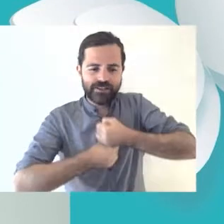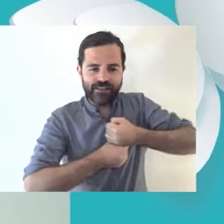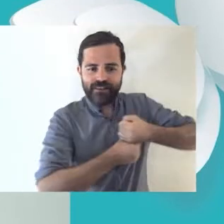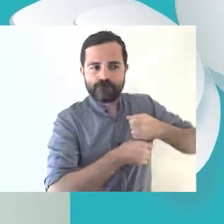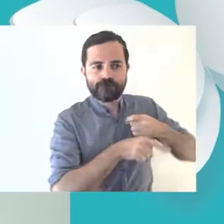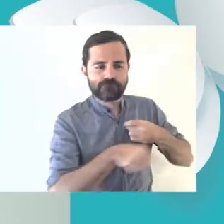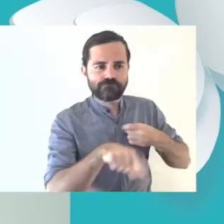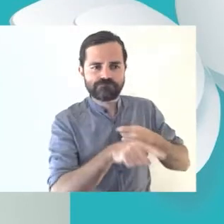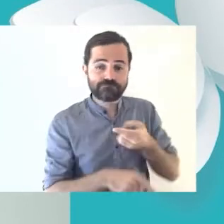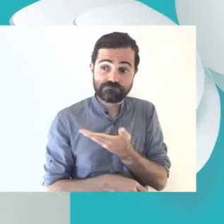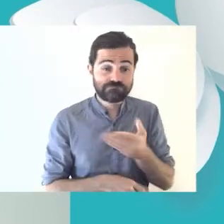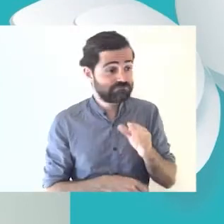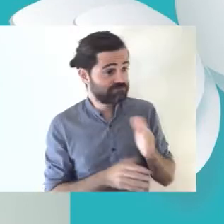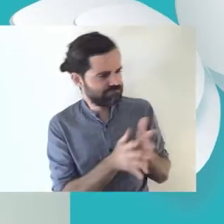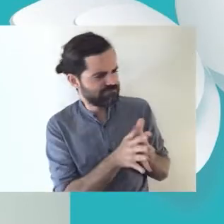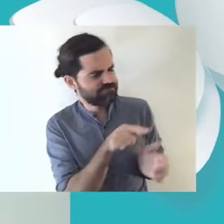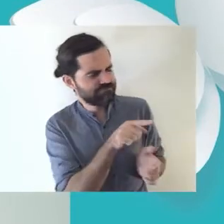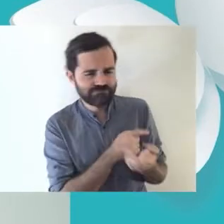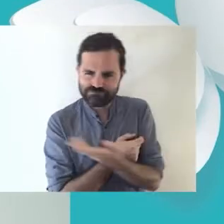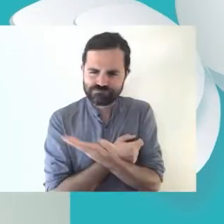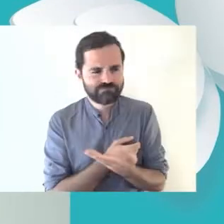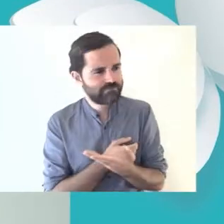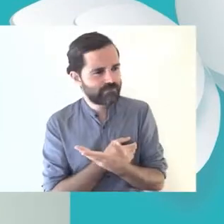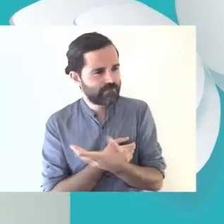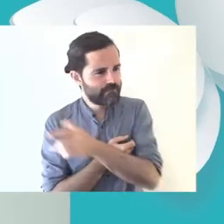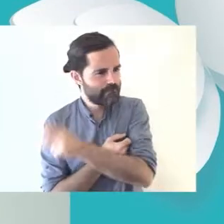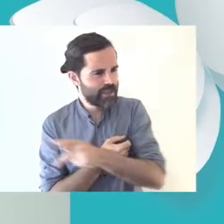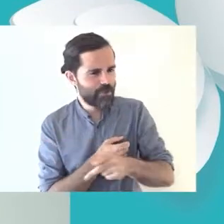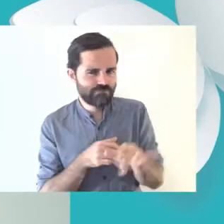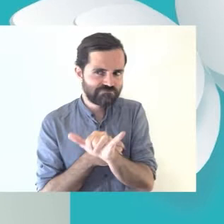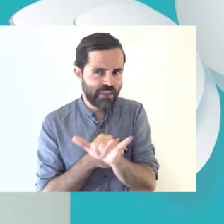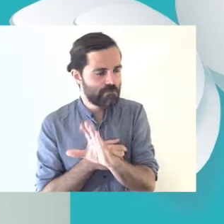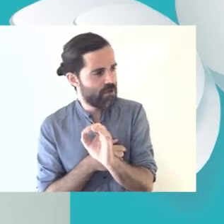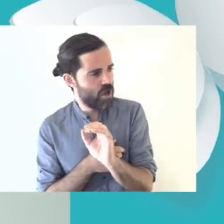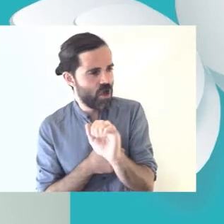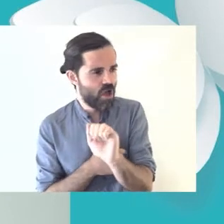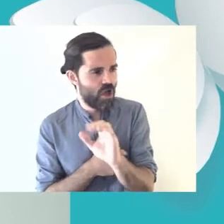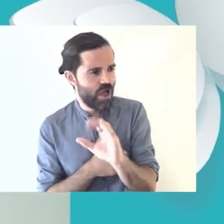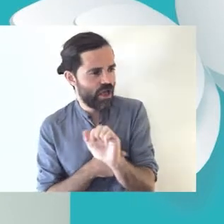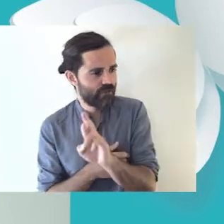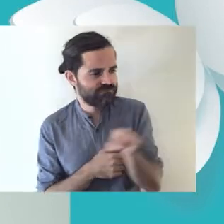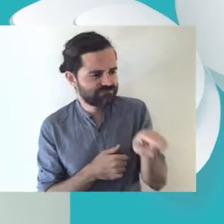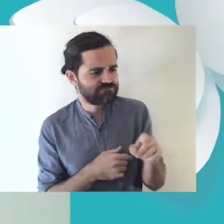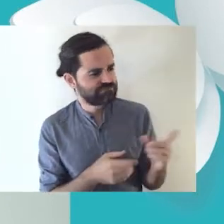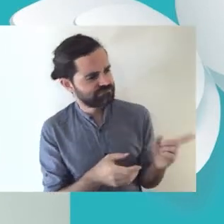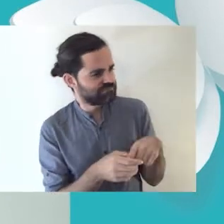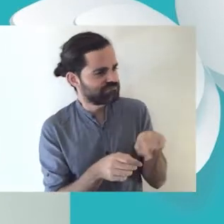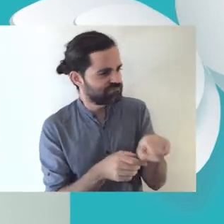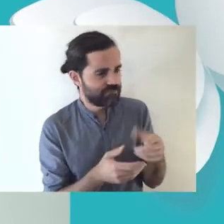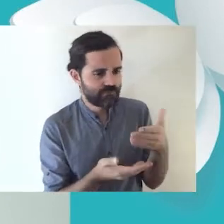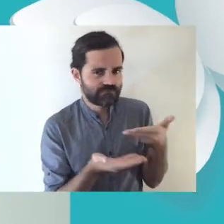Bea, José o Fernando estuvieran aquí asistiendo a los participantes, dándoles pues, el check-in, el